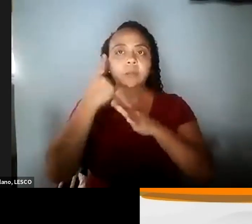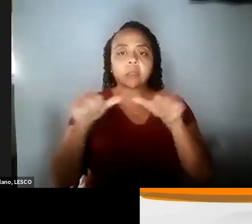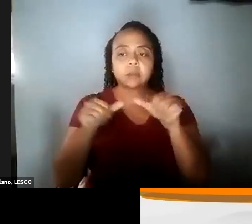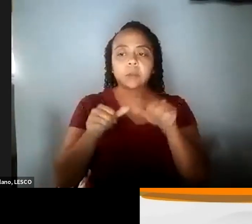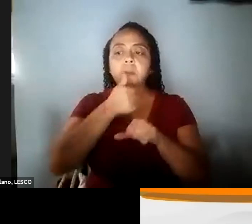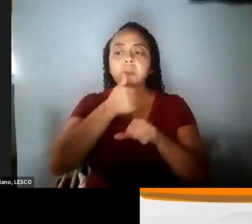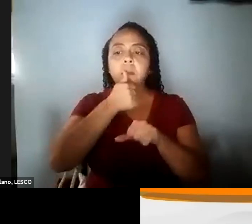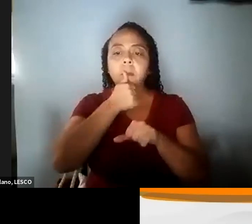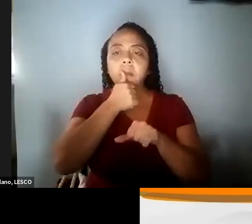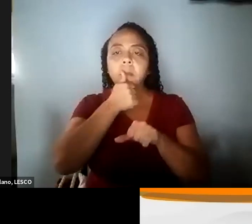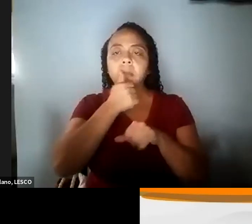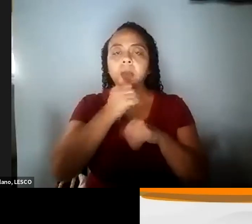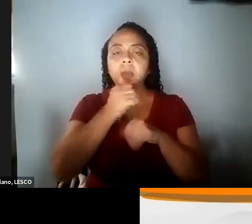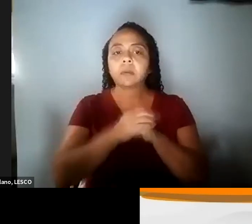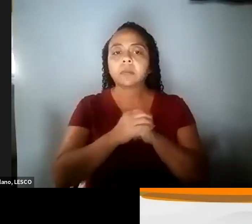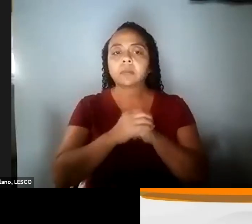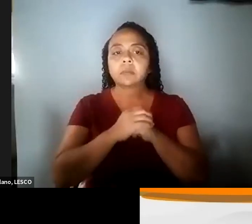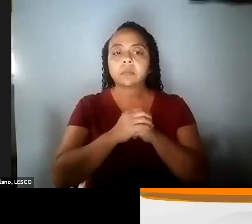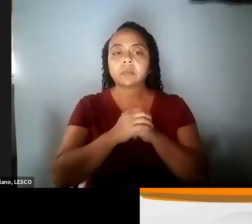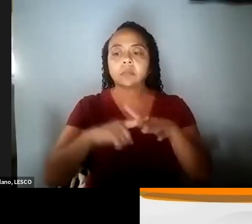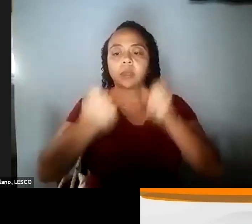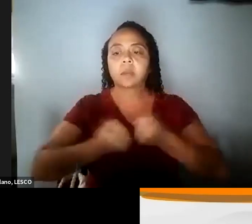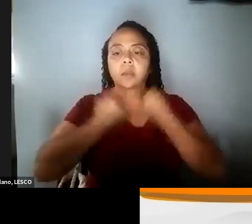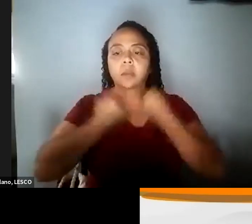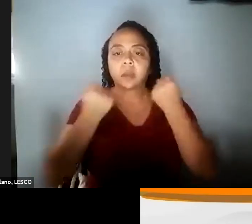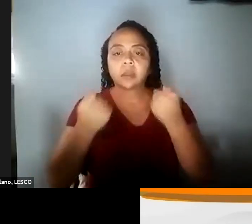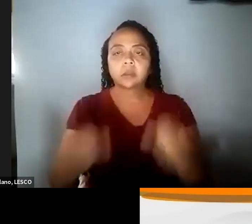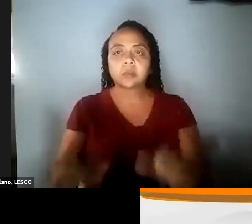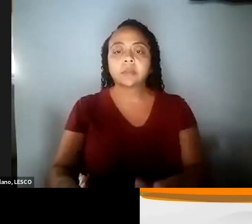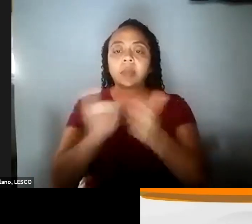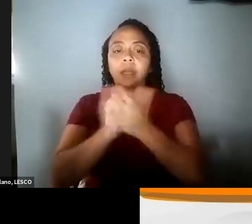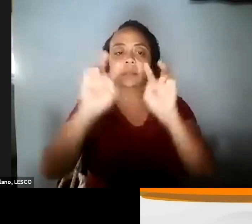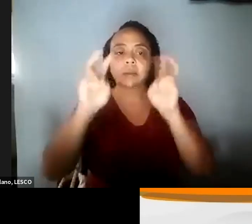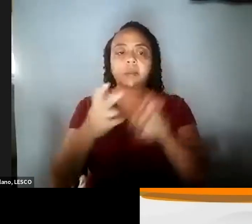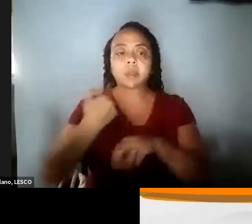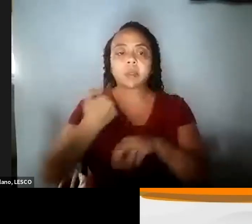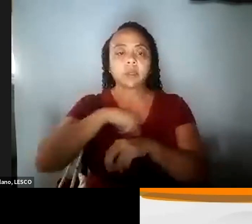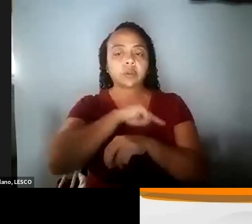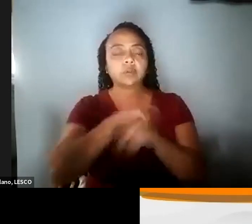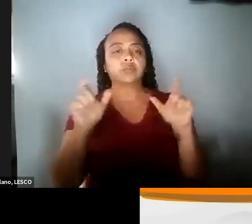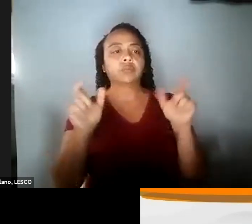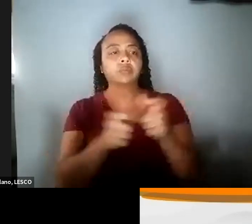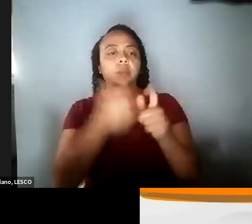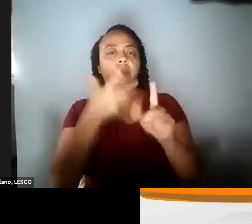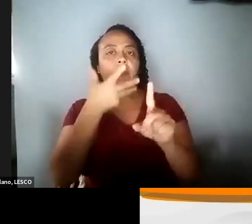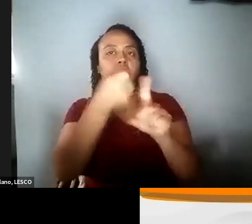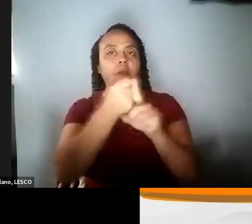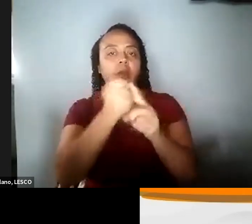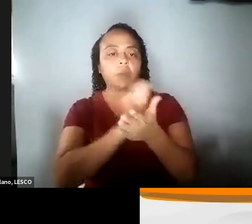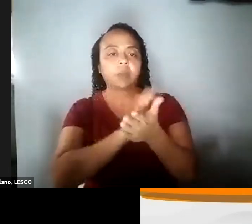pues empiece a empoderarse en en este tema de nosotros minimizar el impacto de un desastre